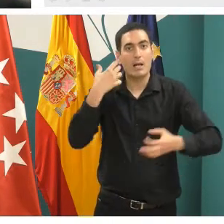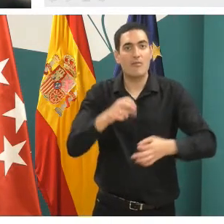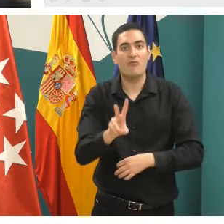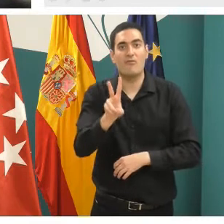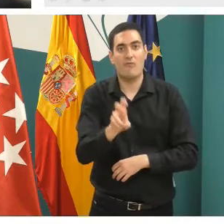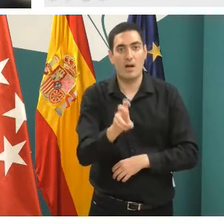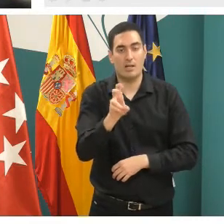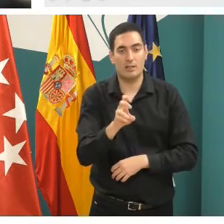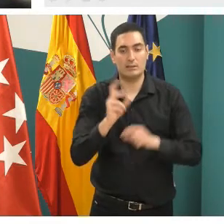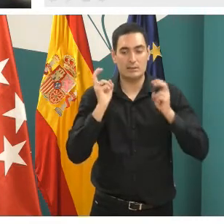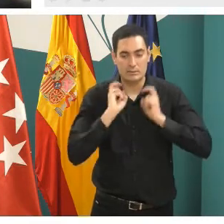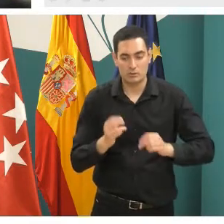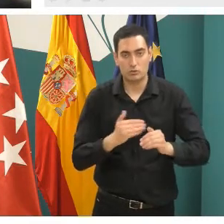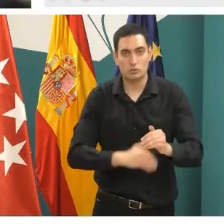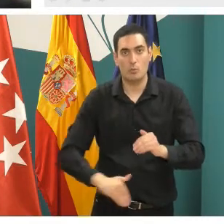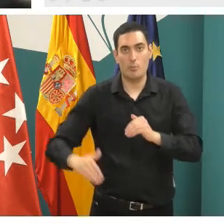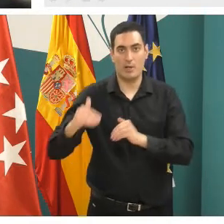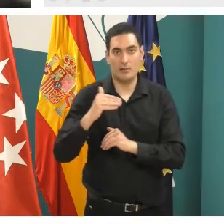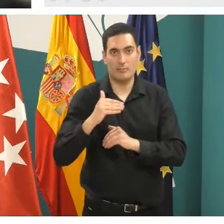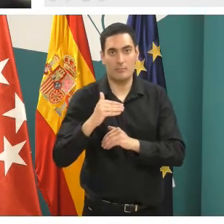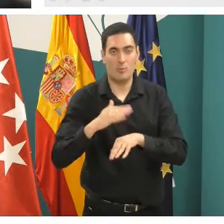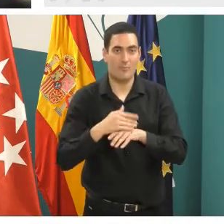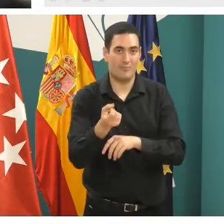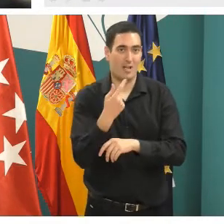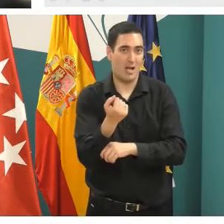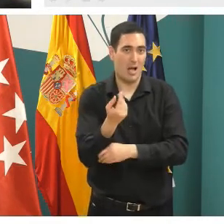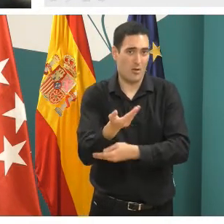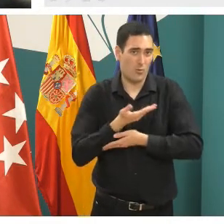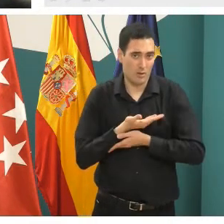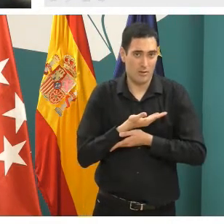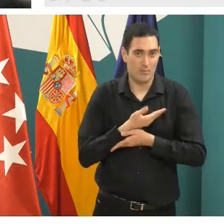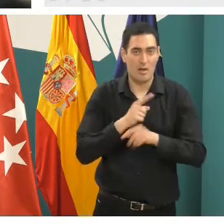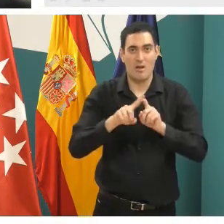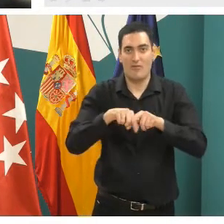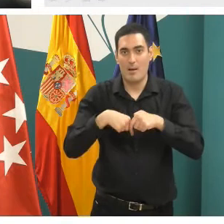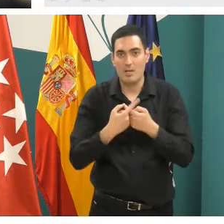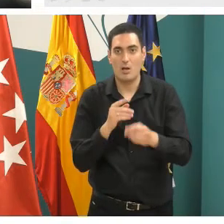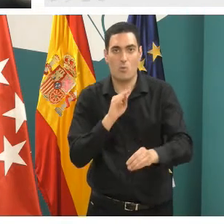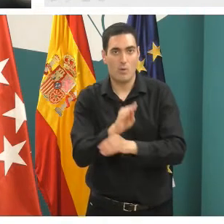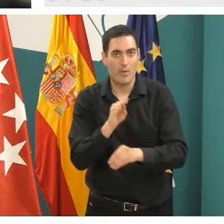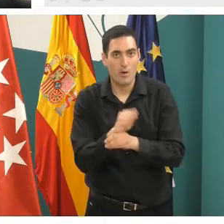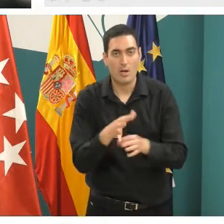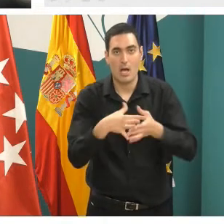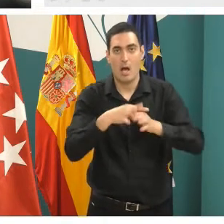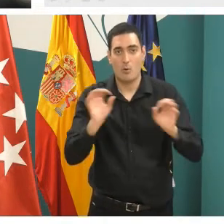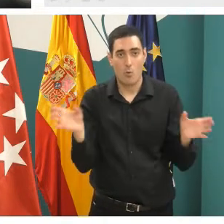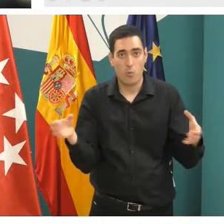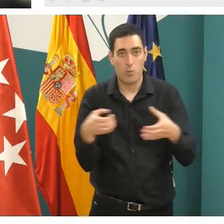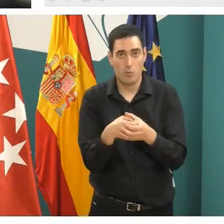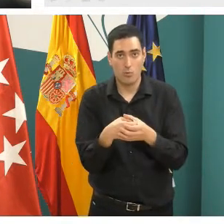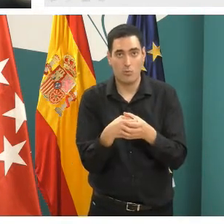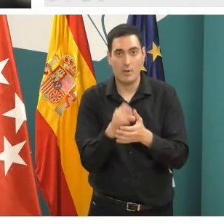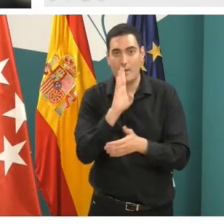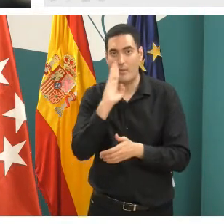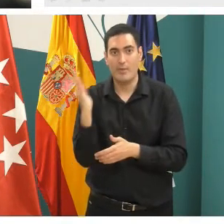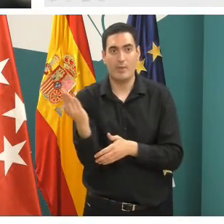para superar el estrés como un antídoto, como un bálsamo, tanto el directo que da la familia, los cuidadores, los amigos, como el indirecto que damos